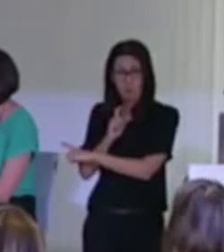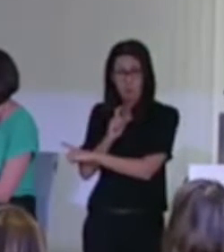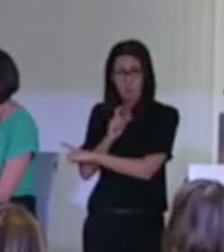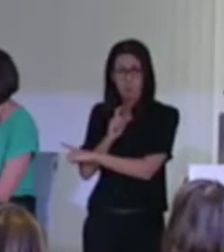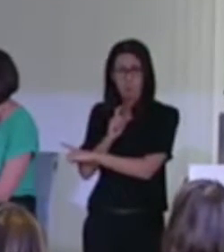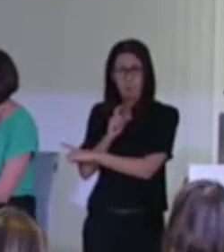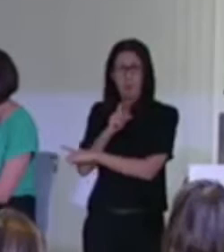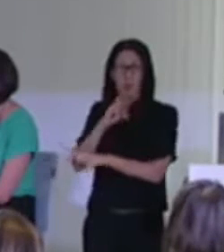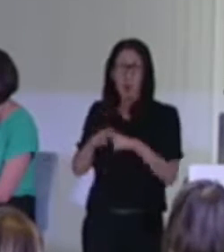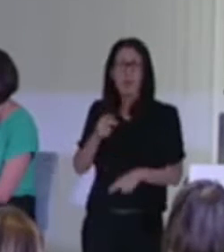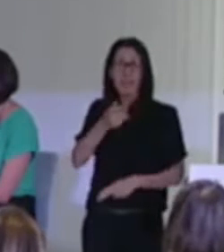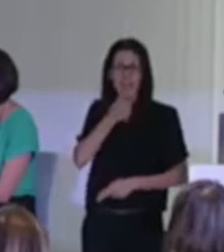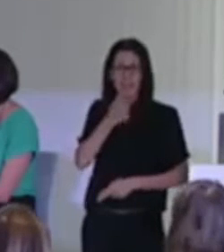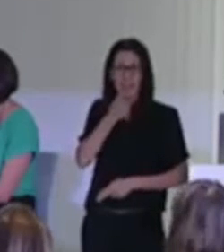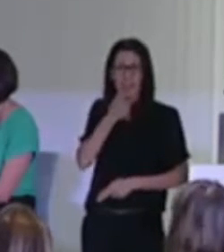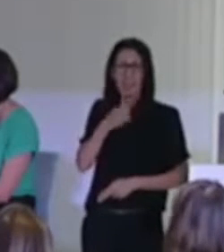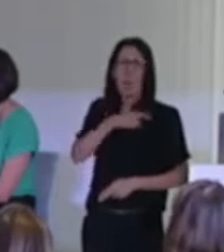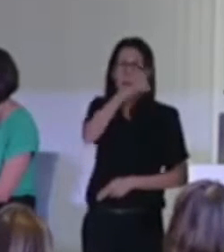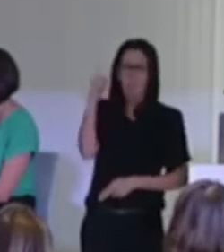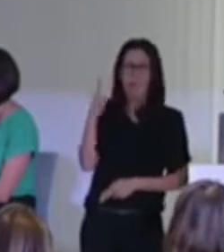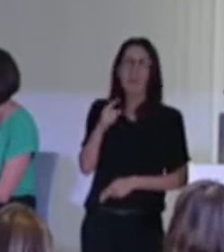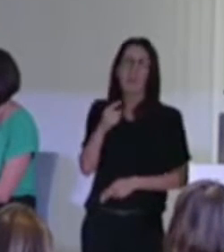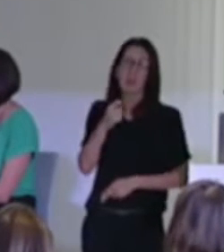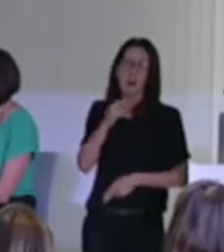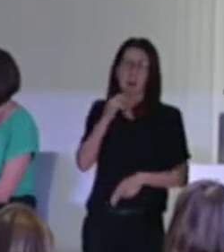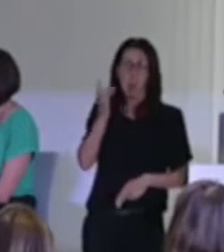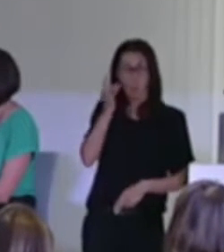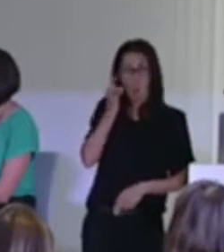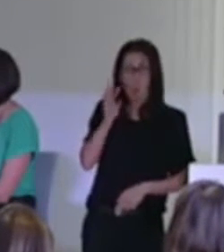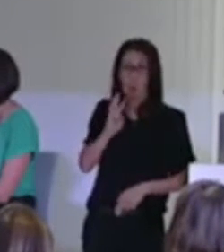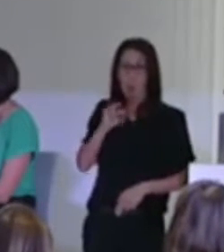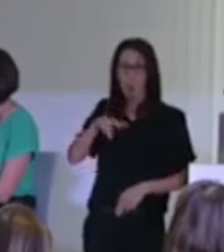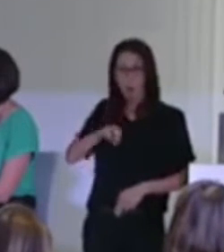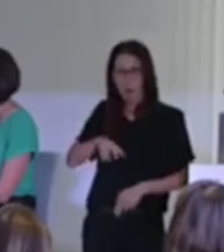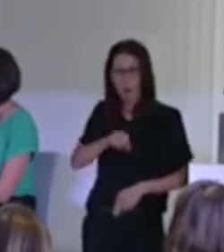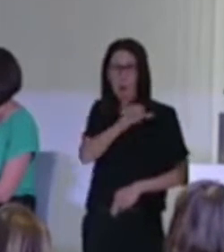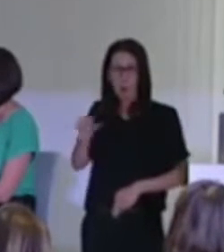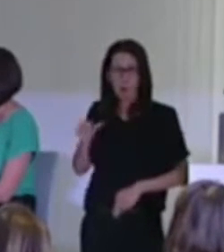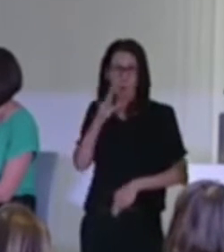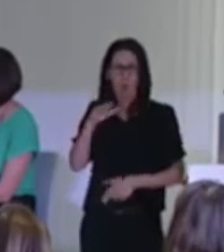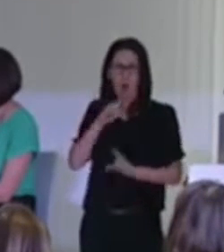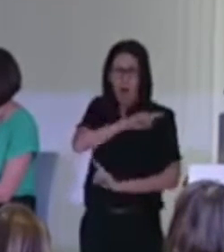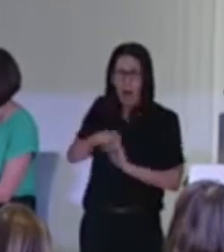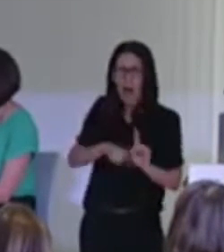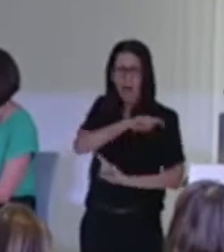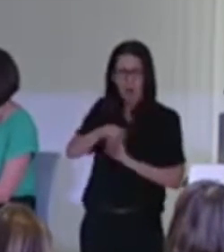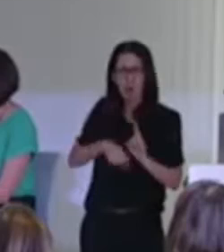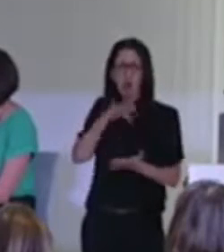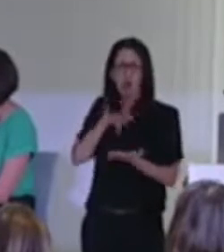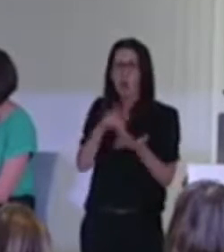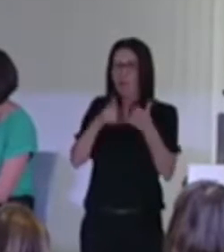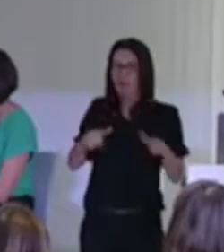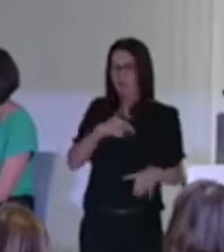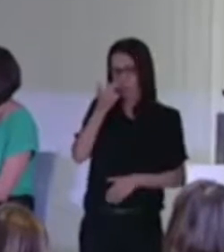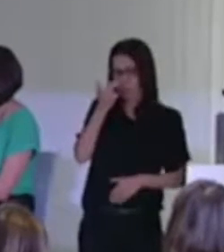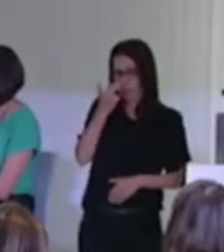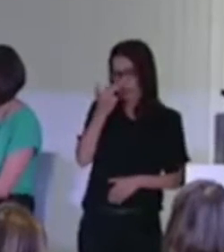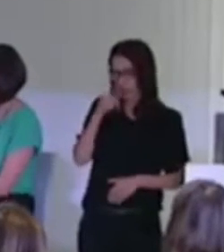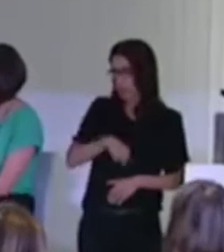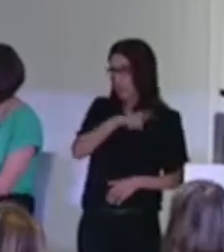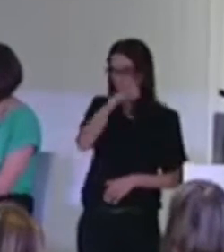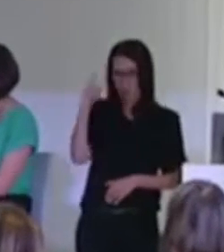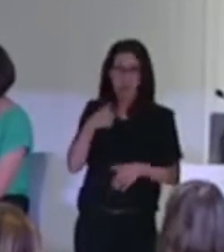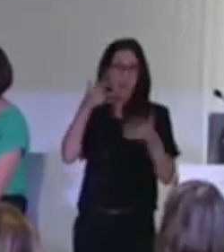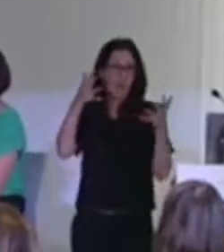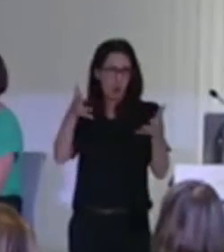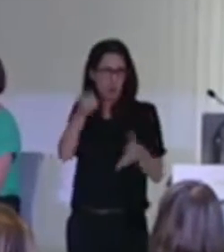Woman Week, iba a decir Madrid Woman Week, porque tienen un evento muy interesante que hacen todos los años para el Día de la Mujer, que es Madrid Woman Week, que lo